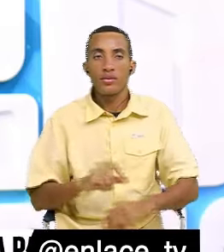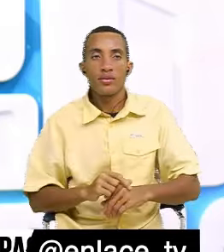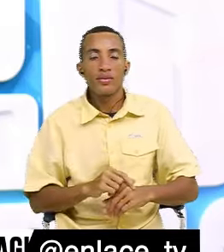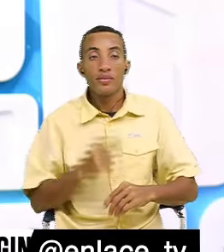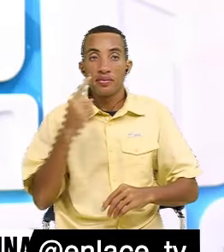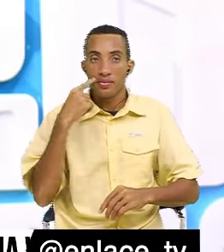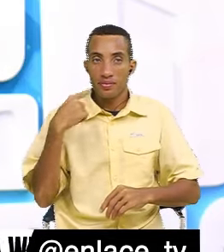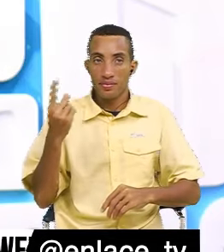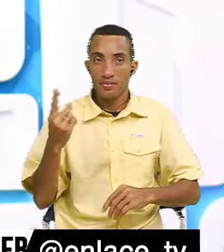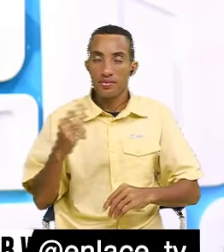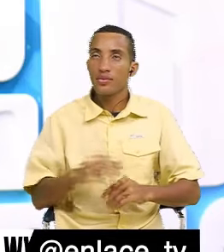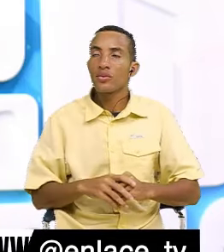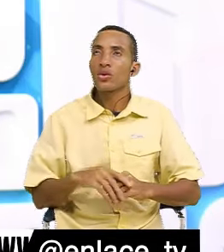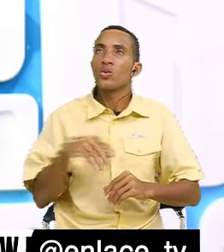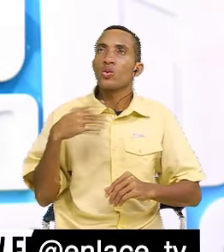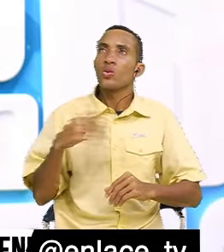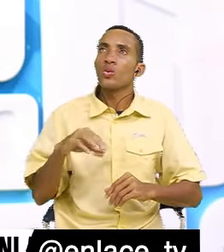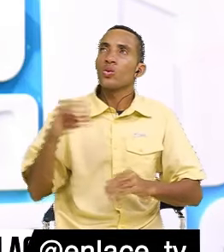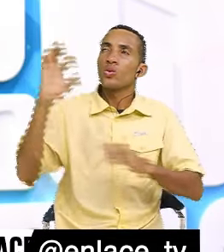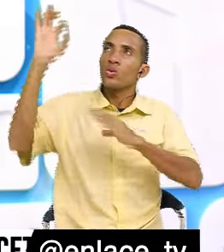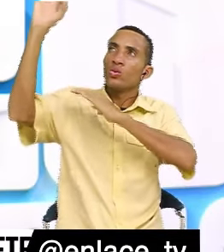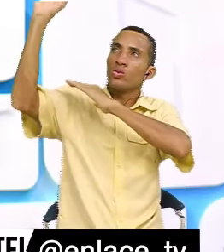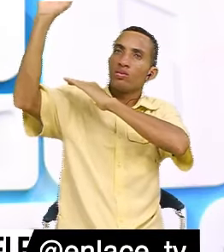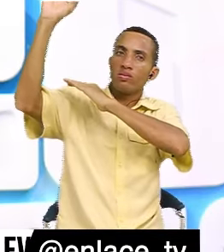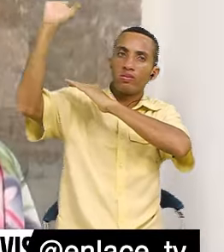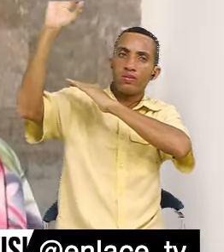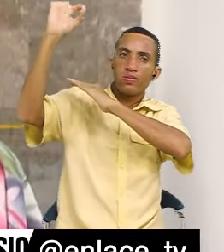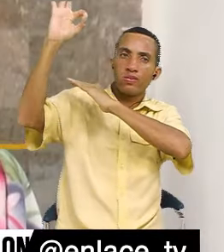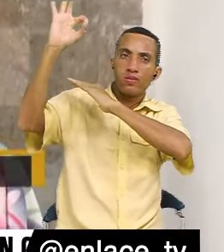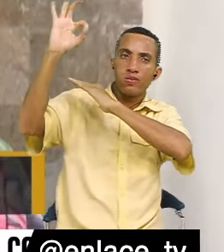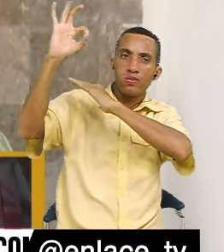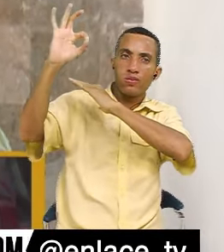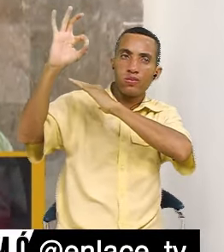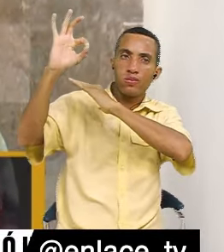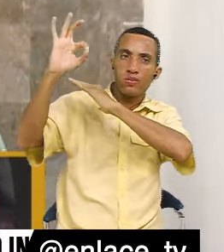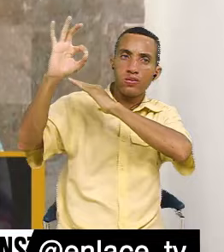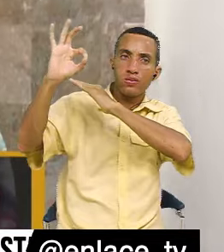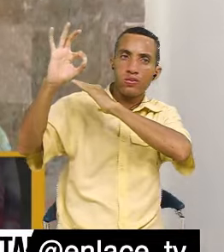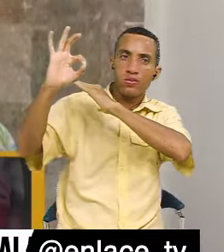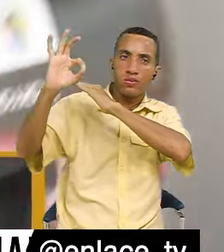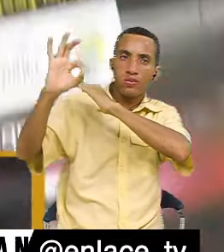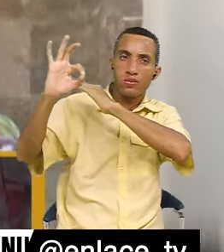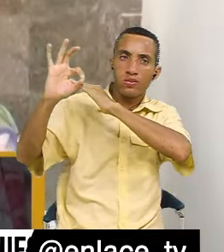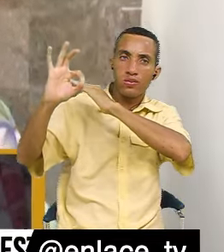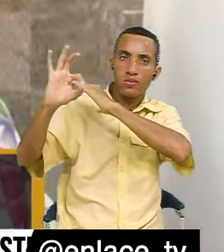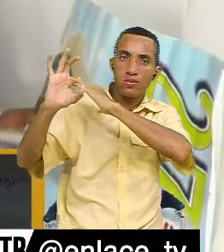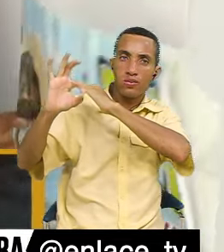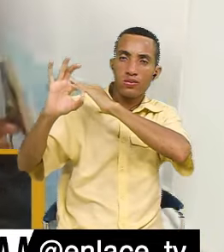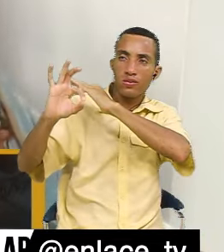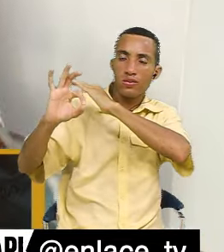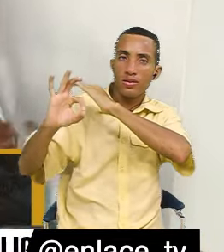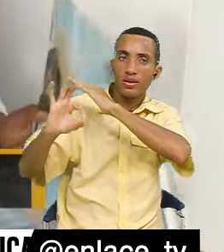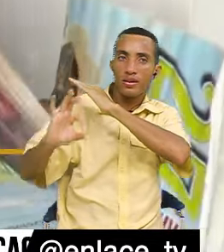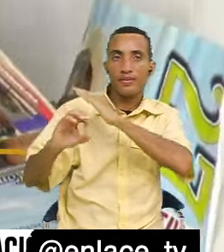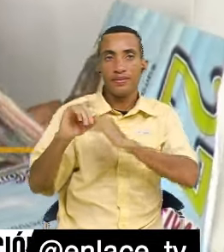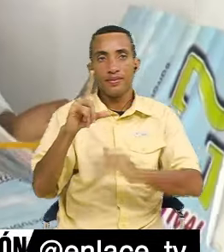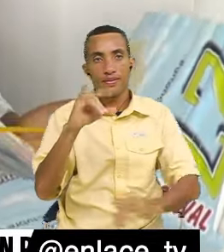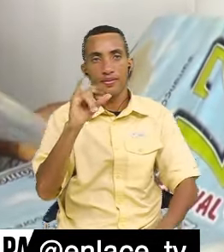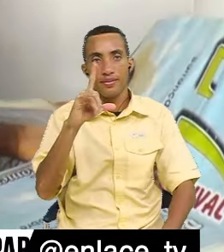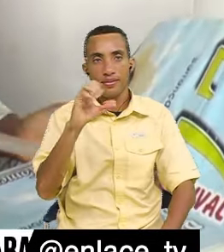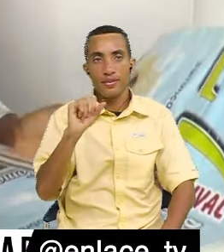un atardecer engalana este afiche. La diseñadora gráfica barranqueña Liliana Inestrosa Flores, durante